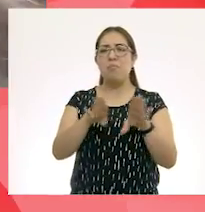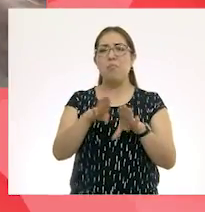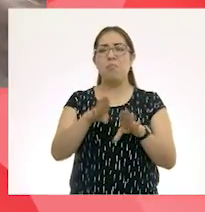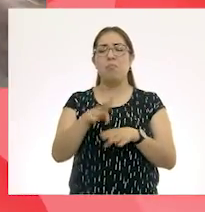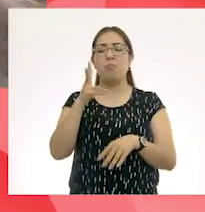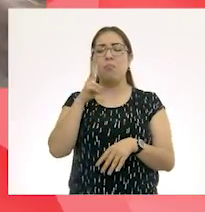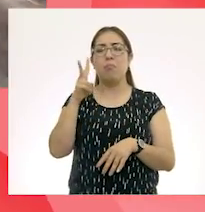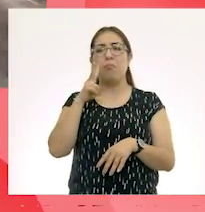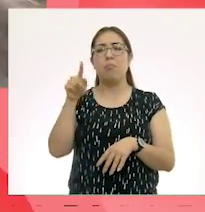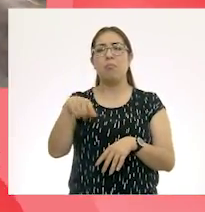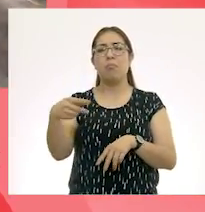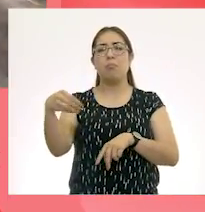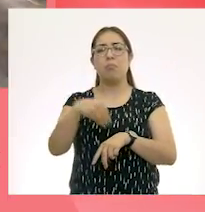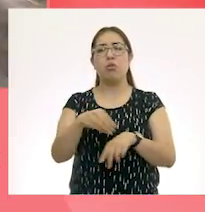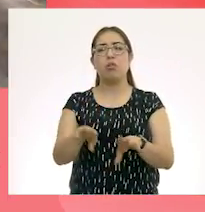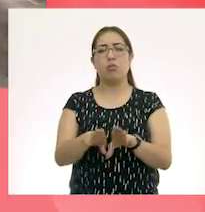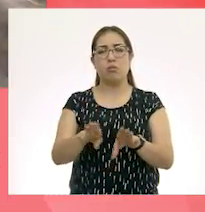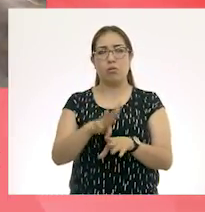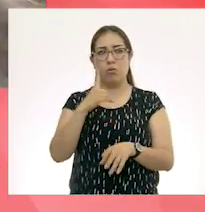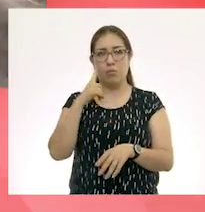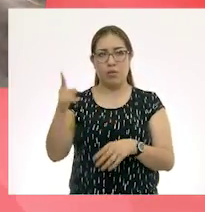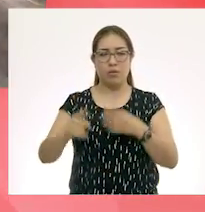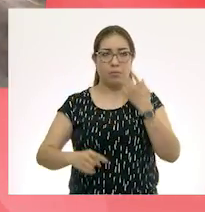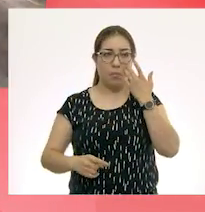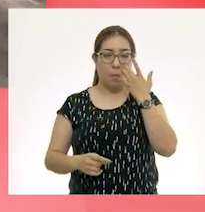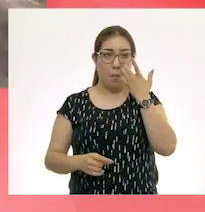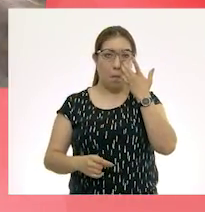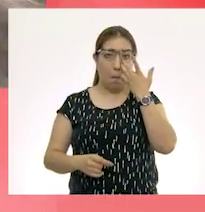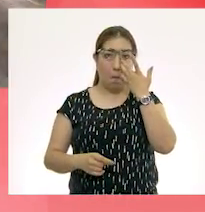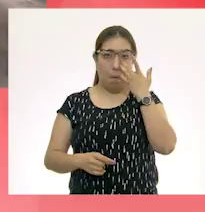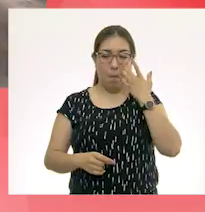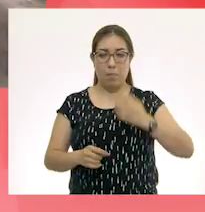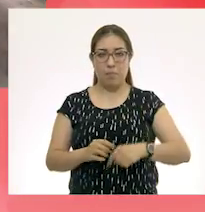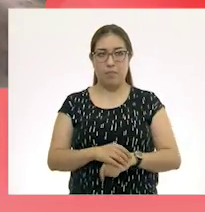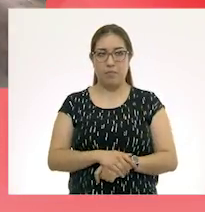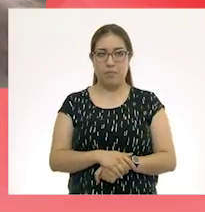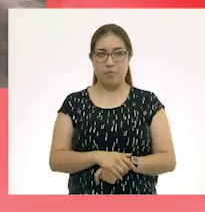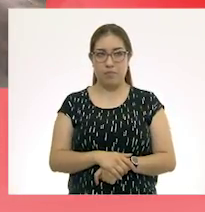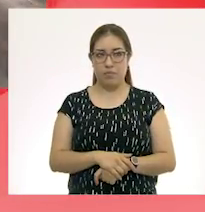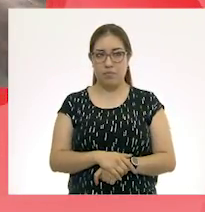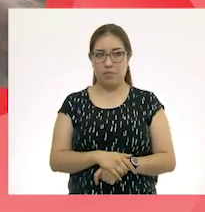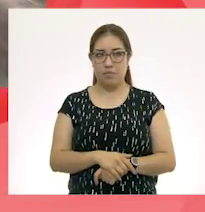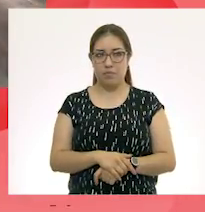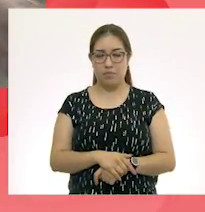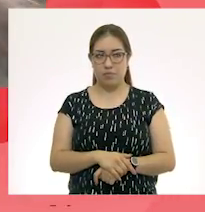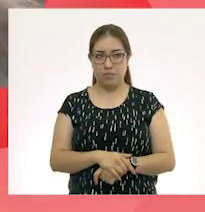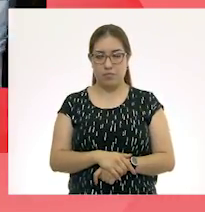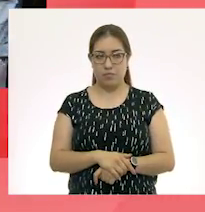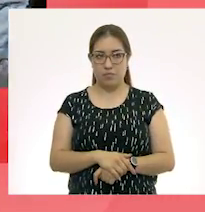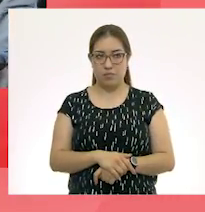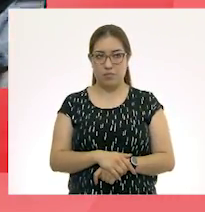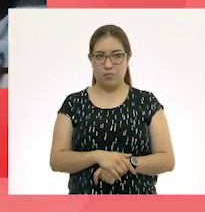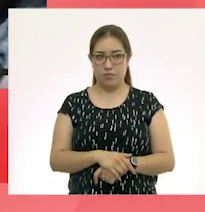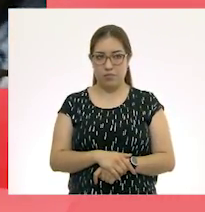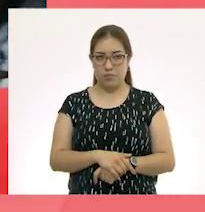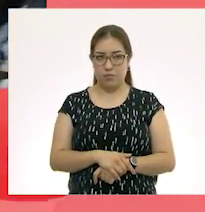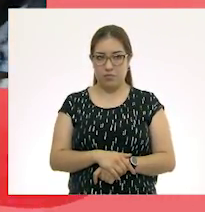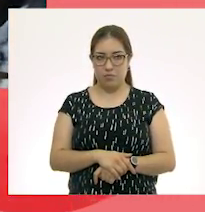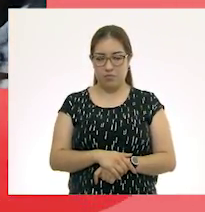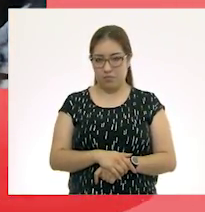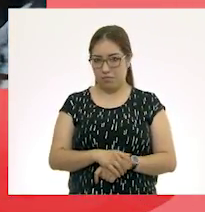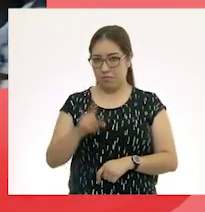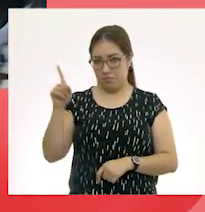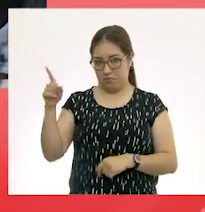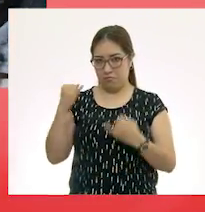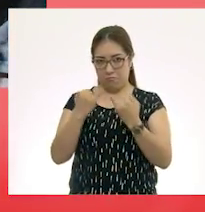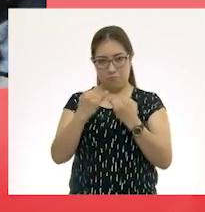al pinole? Ah, se le pone la cucharita aquí y se le menea con una cuchara así. Se echa